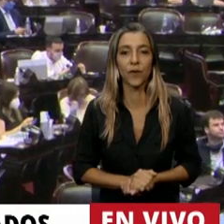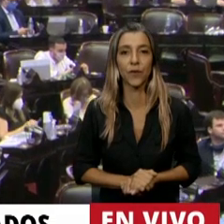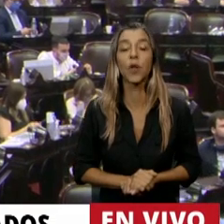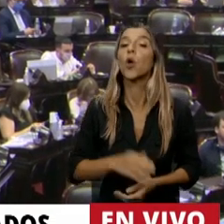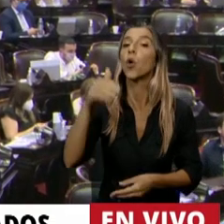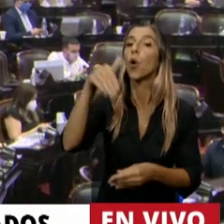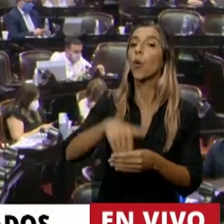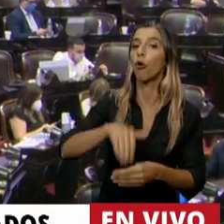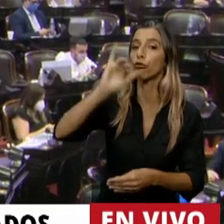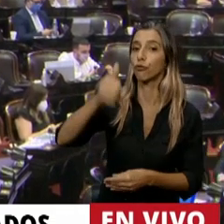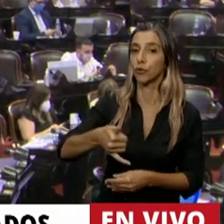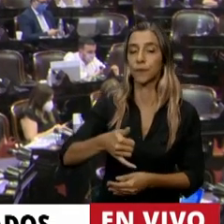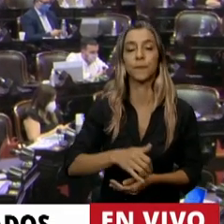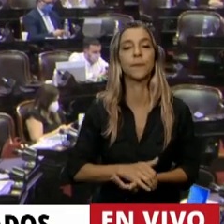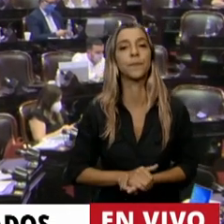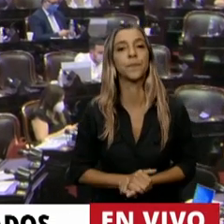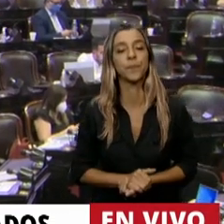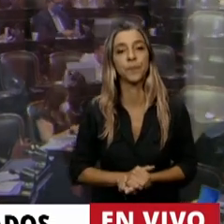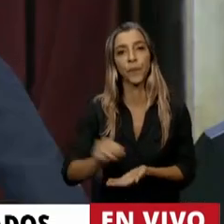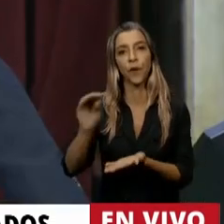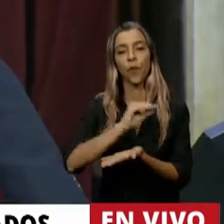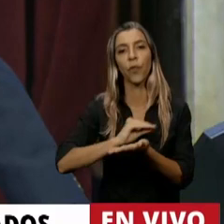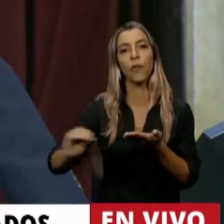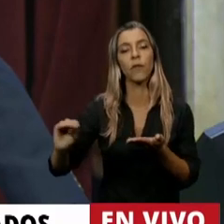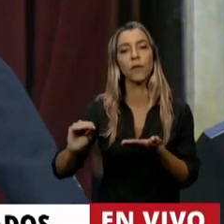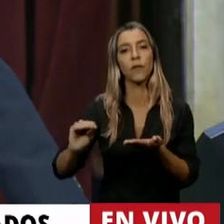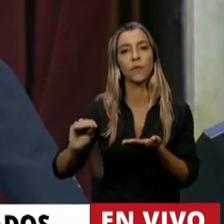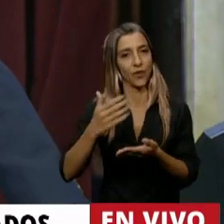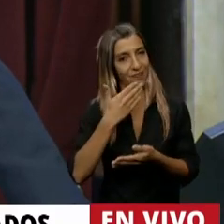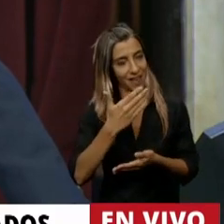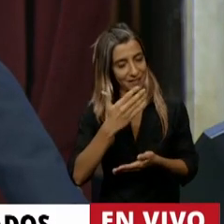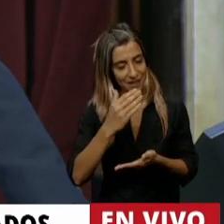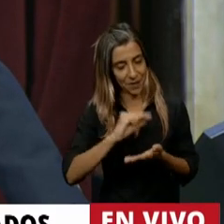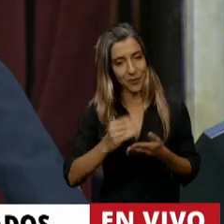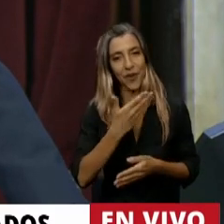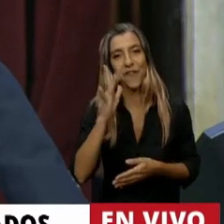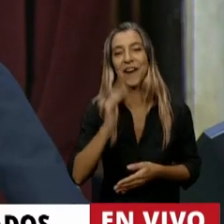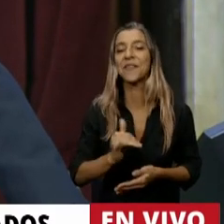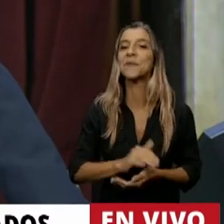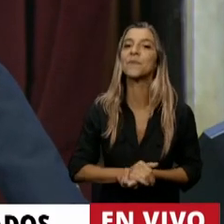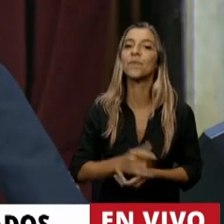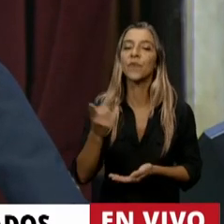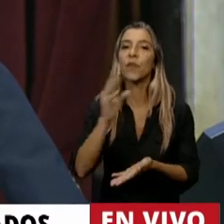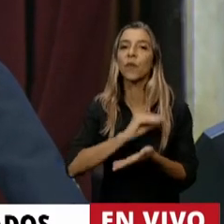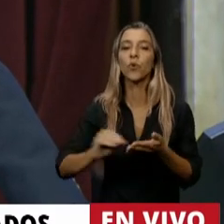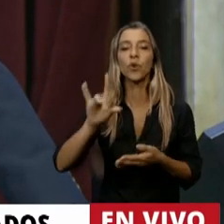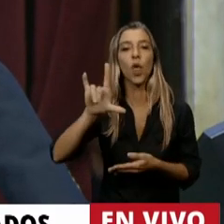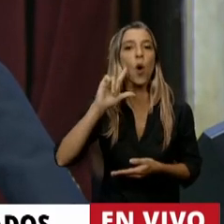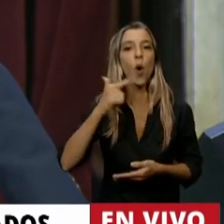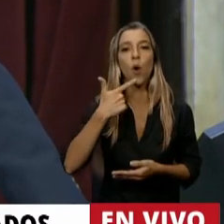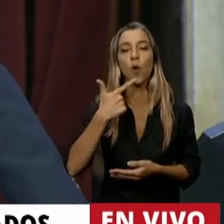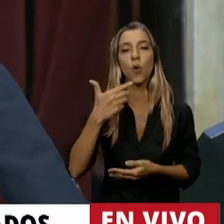Mi voto es afirmativo. Diputado, gracias diputado Fernández Patri. Diputado Luis